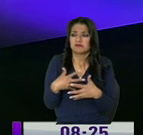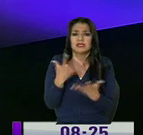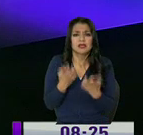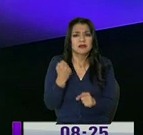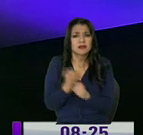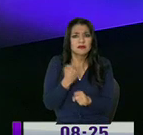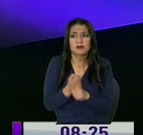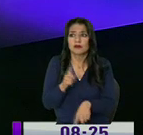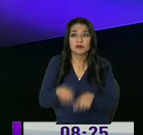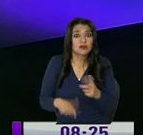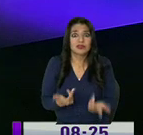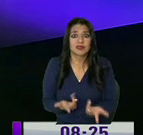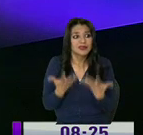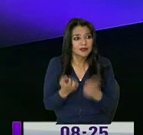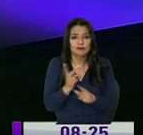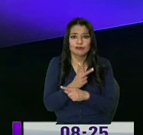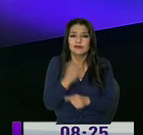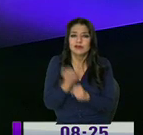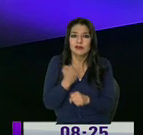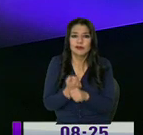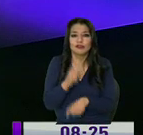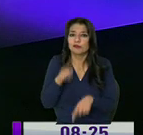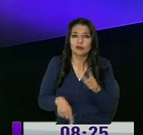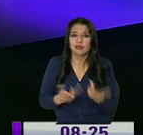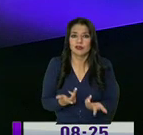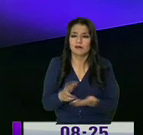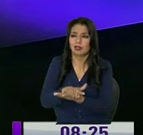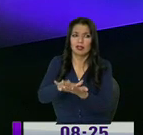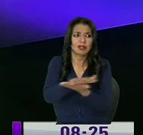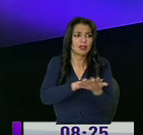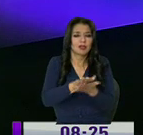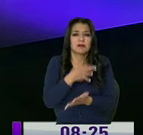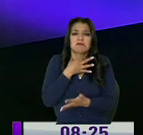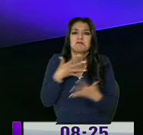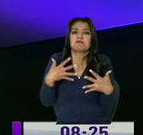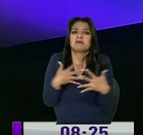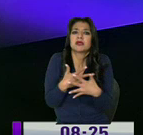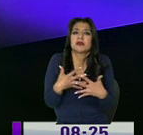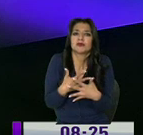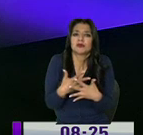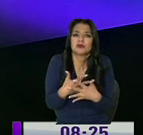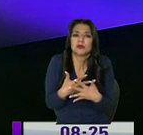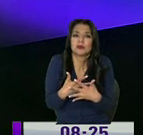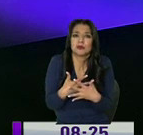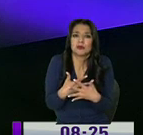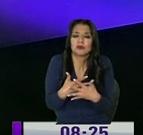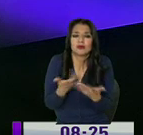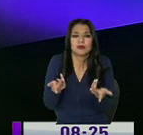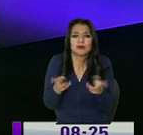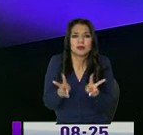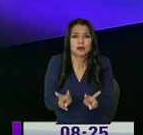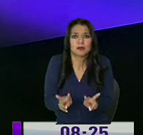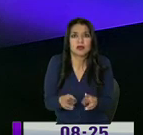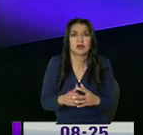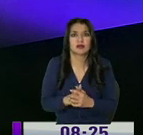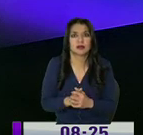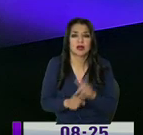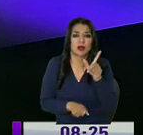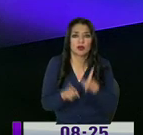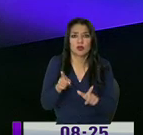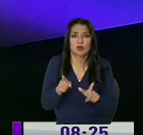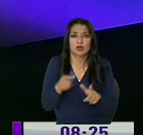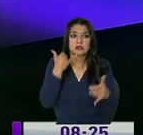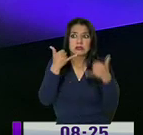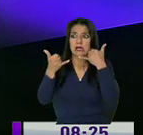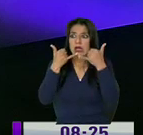trabajar, queremos producir. Y claro, con tanto desmán, hasta miedo hemos tenido de por medio. Y ni hablar las llamaditas provocando el pánico